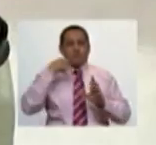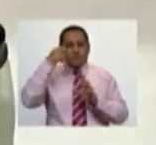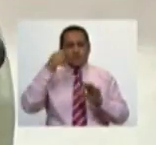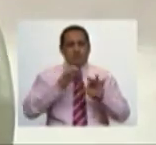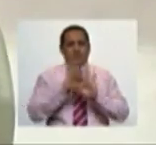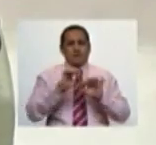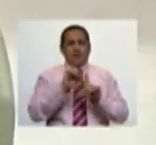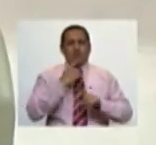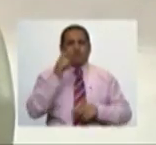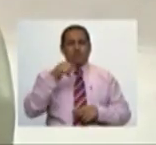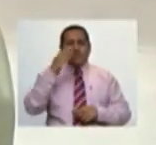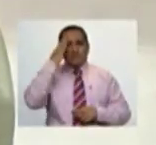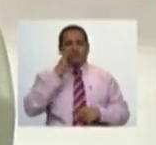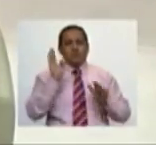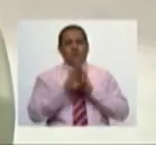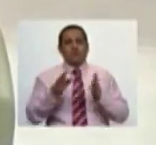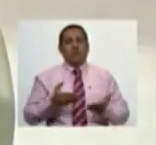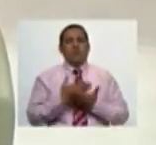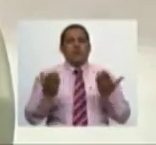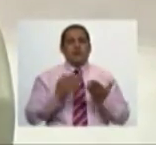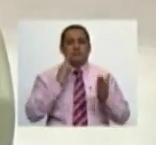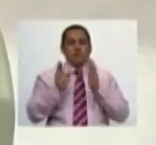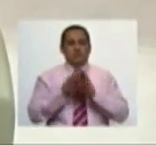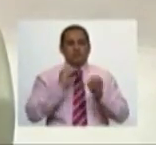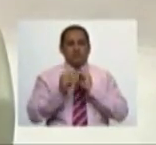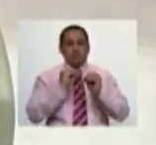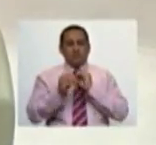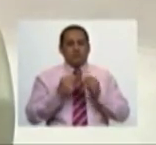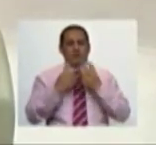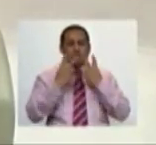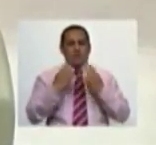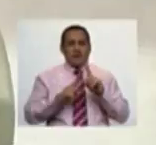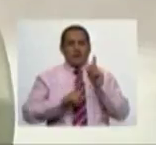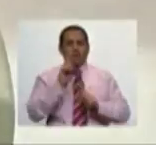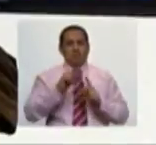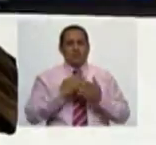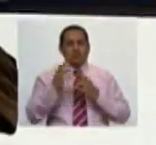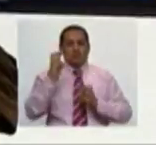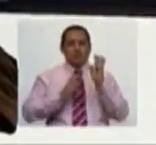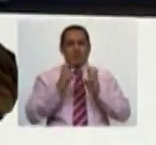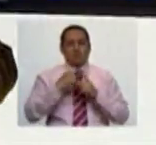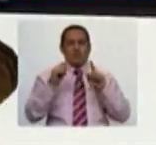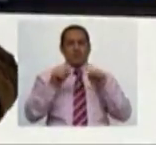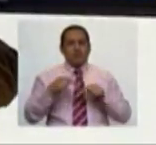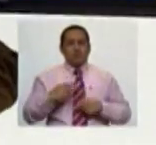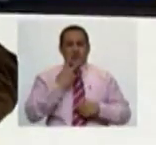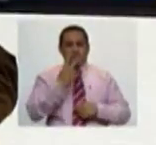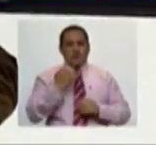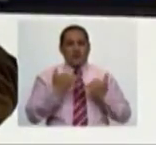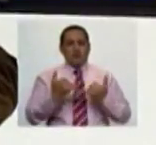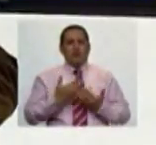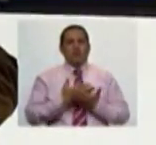más videovigilancia, ¿no? Ya no se sabe cuál va a ser la reacción natural. Podría generar sospecha, ¿no? Podría generar cierta sospecha. Pero eso tiene